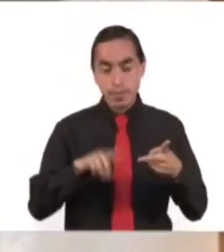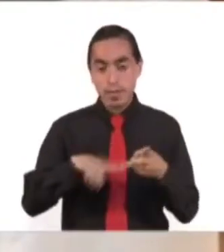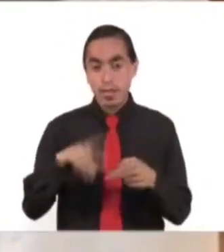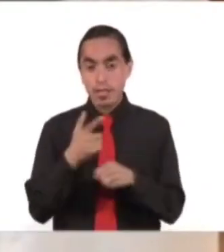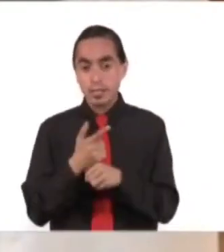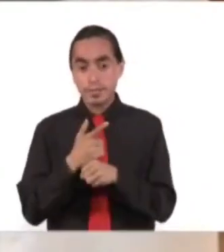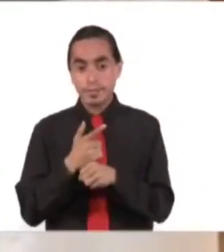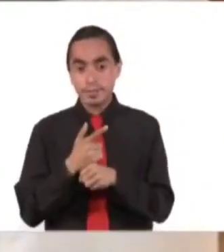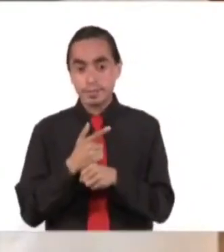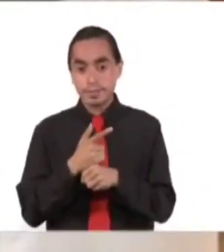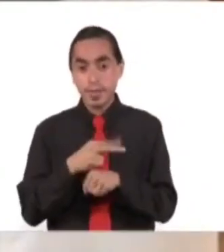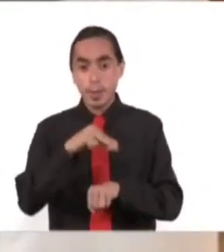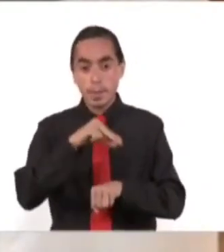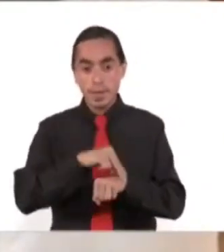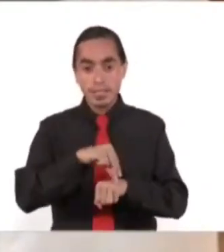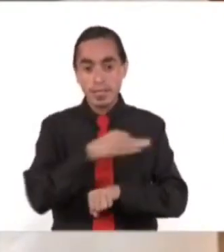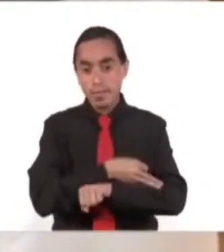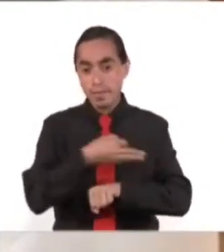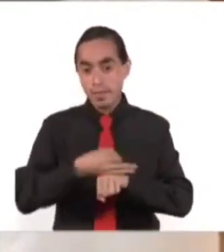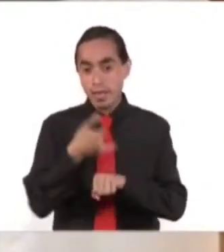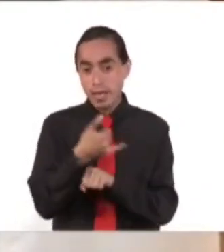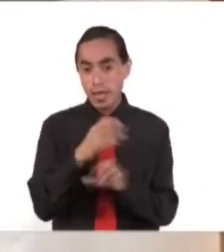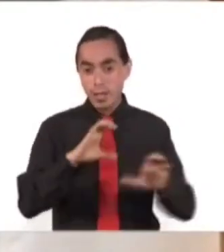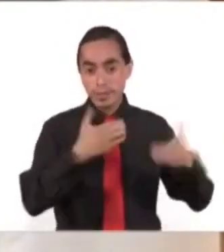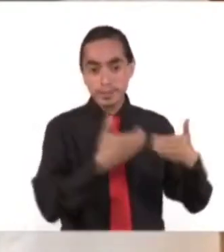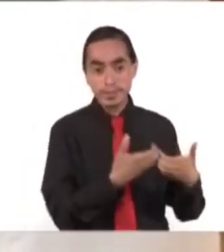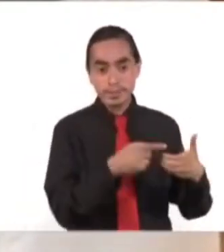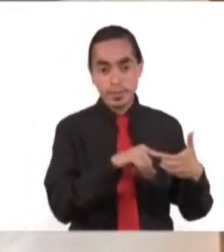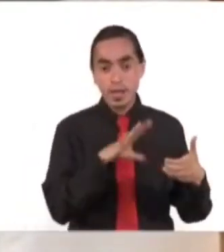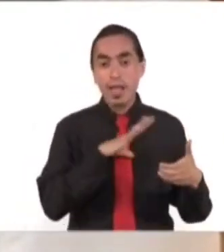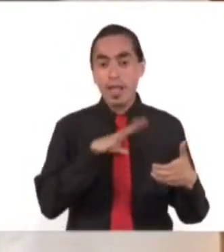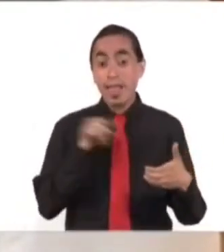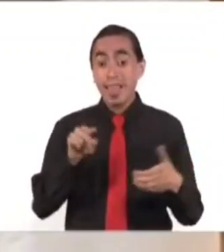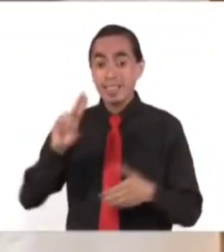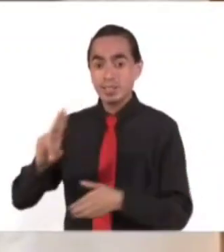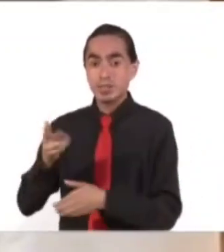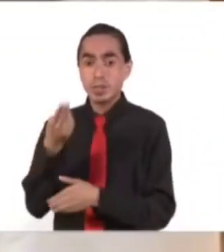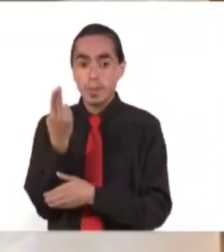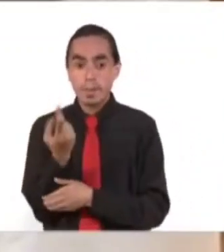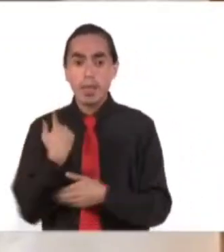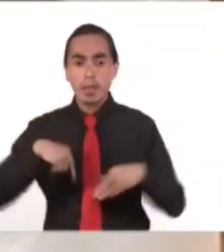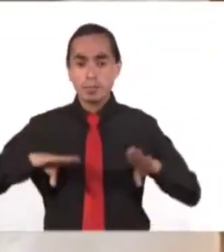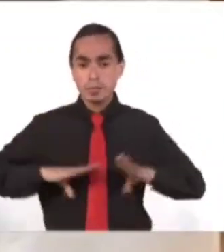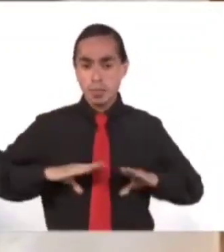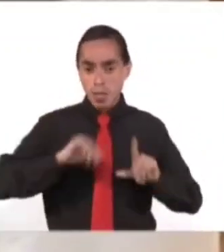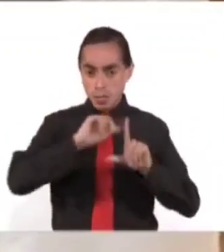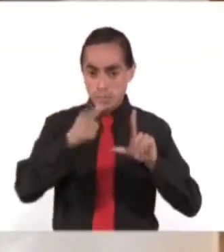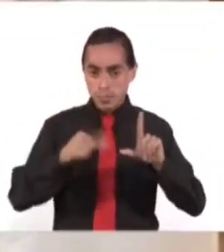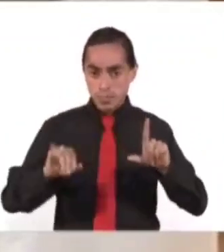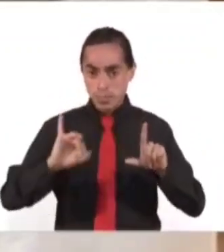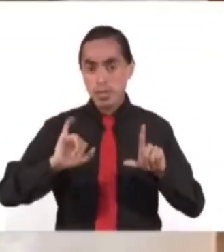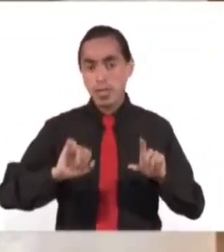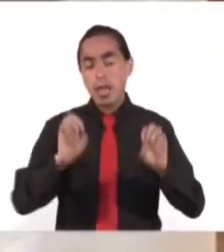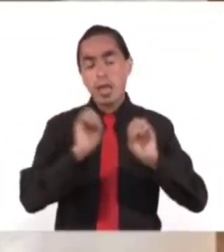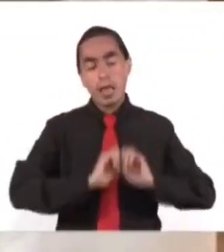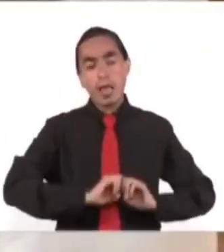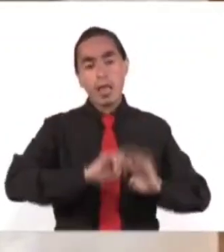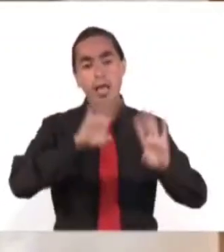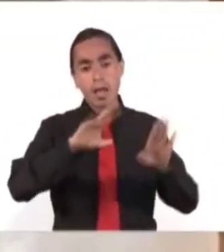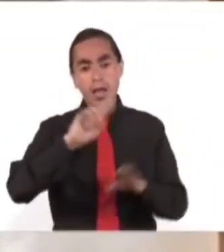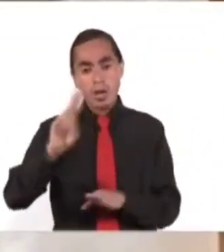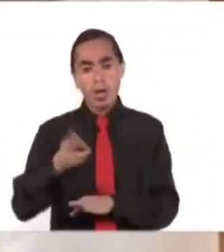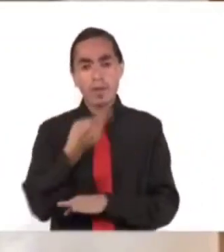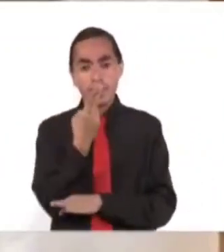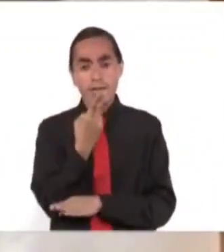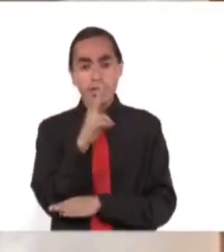licenciatura en medicina familiar y comunitaria. Es una universidad que tiene un carácter nacional. Por supuesto, también en la